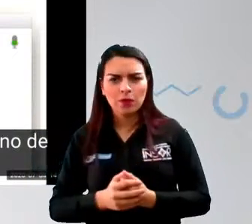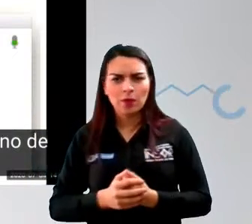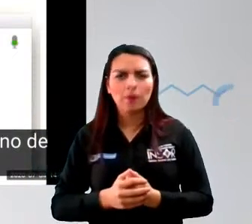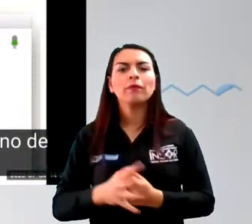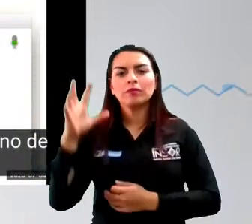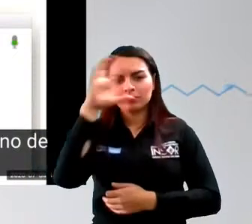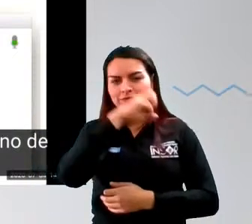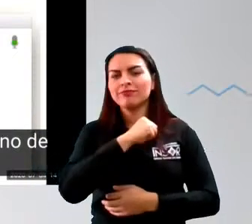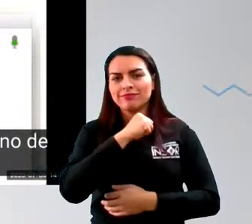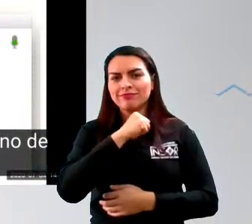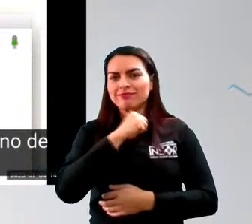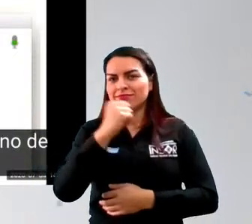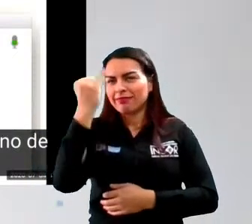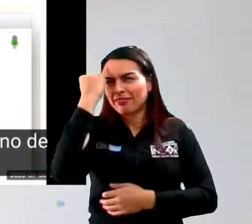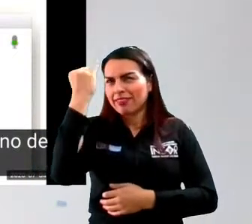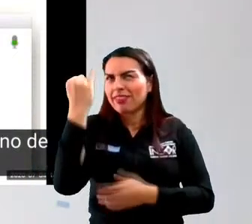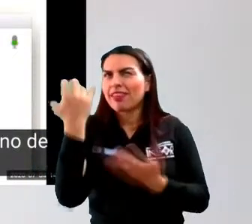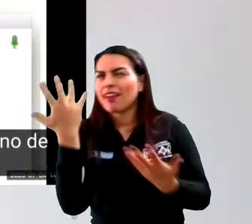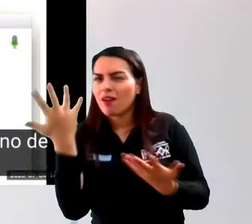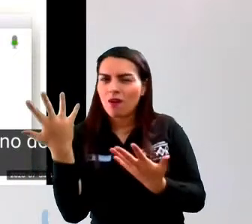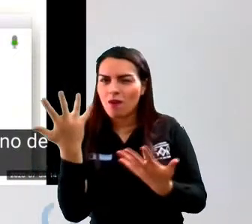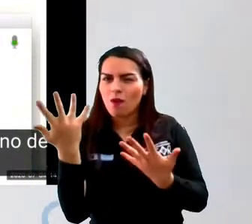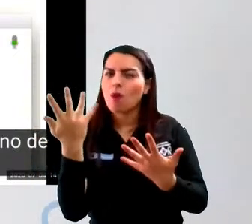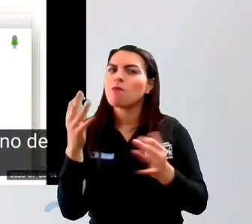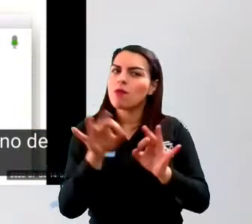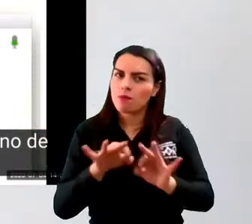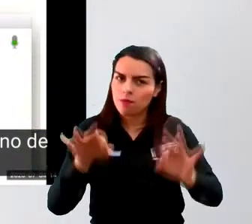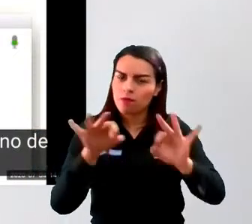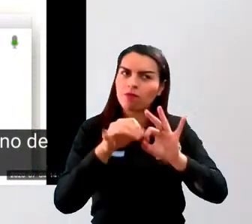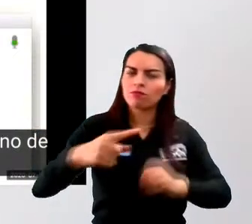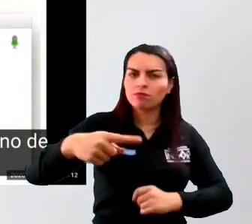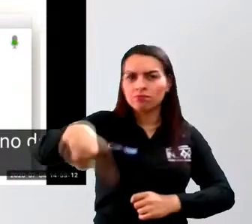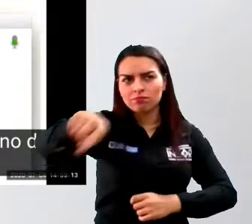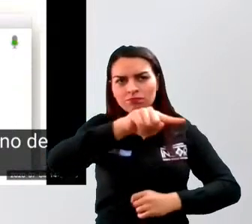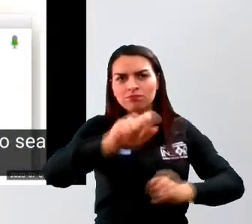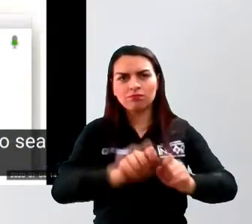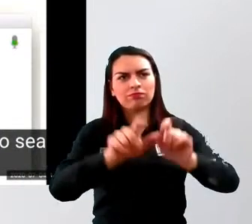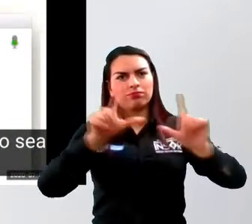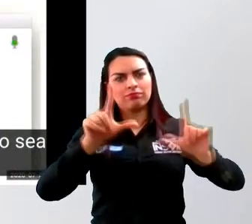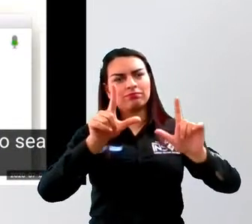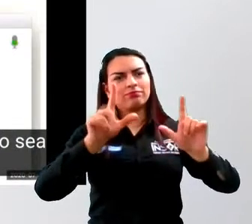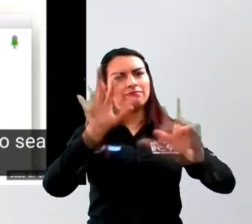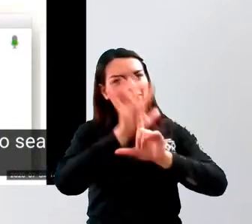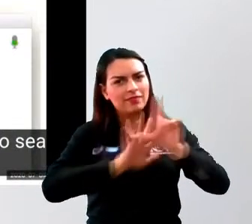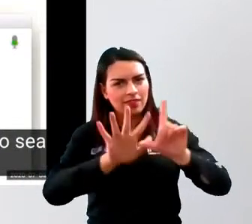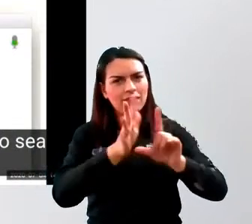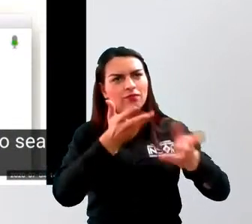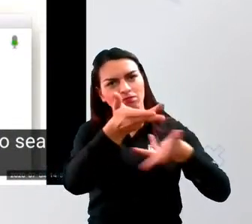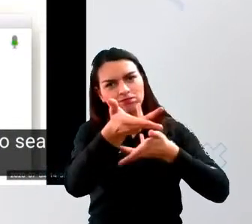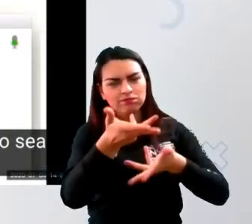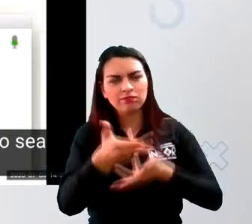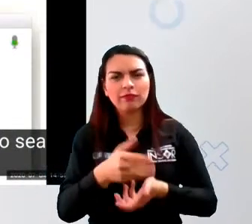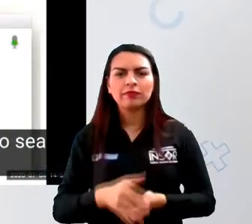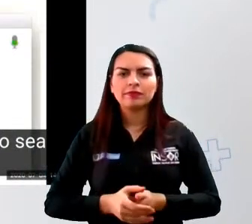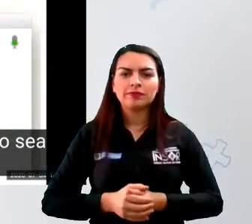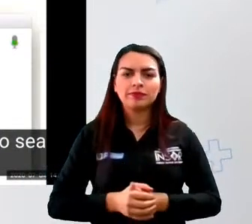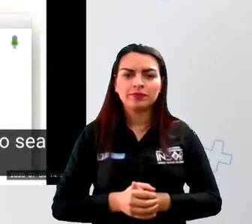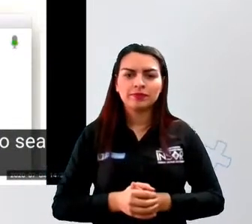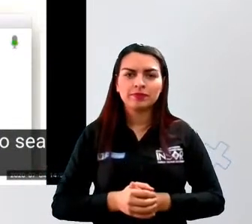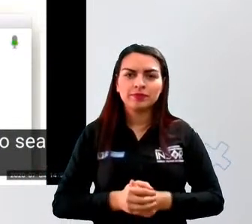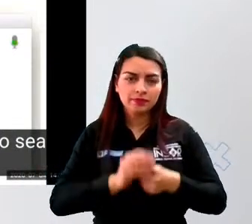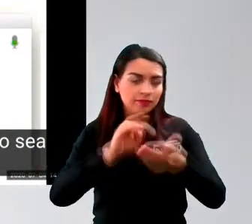para crear presencia con sus estudiantes en un entorno de video sincrónico. Sea usted